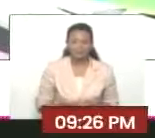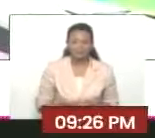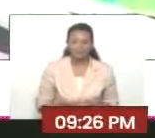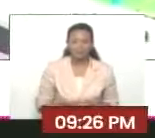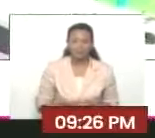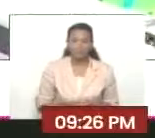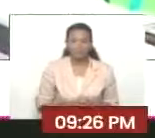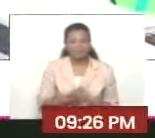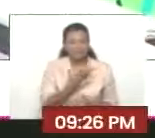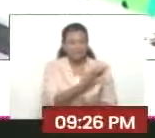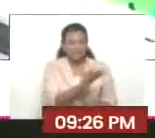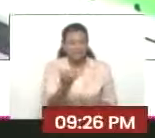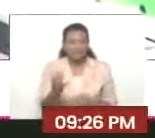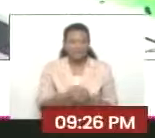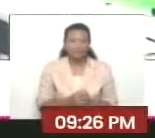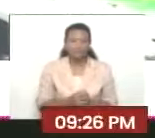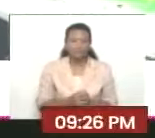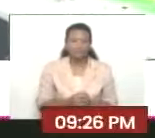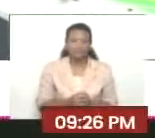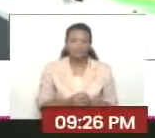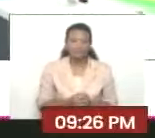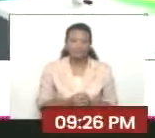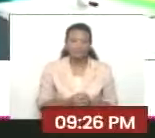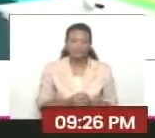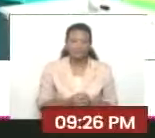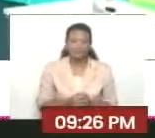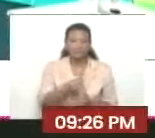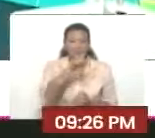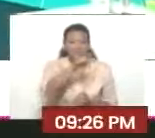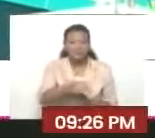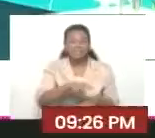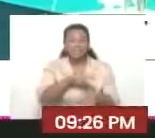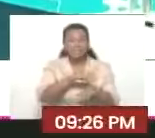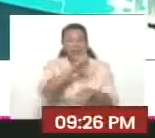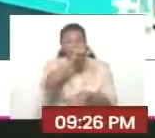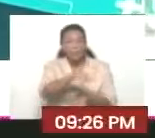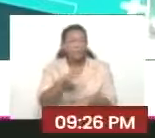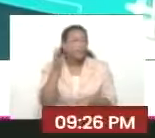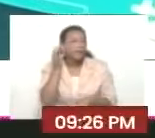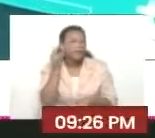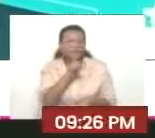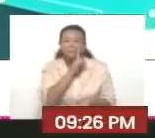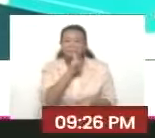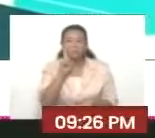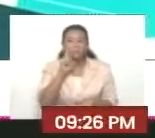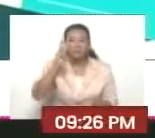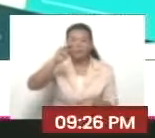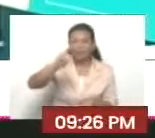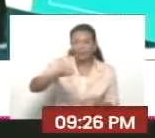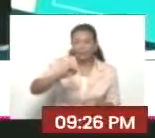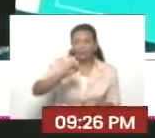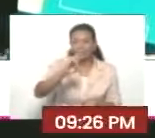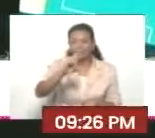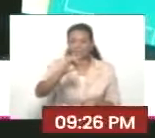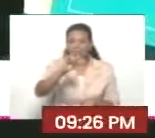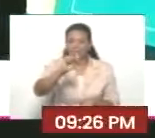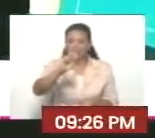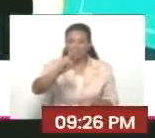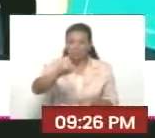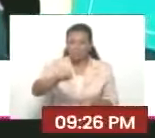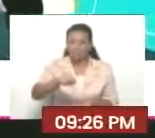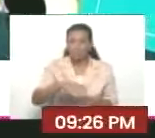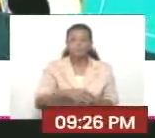Invitados. Aquí está Miriam. ¿Cómo estás, Miriam? ¿Cómo te va? Un placer. ¿Todo fino?